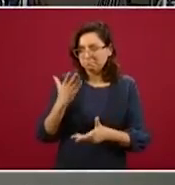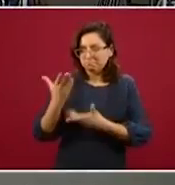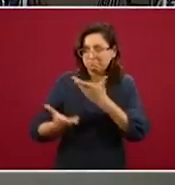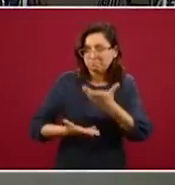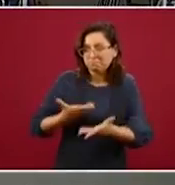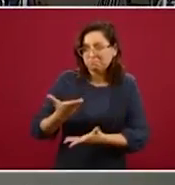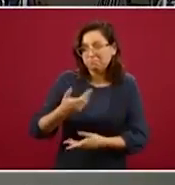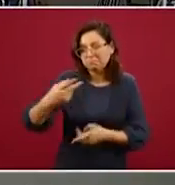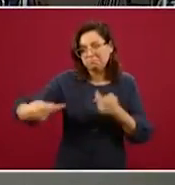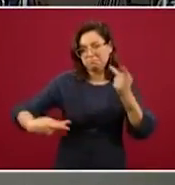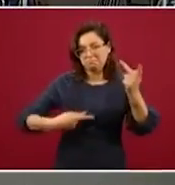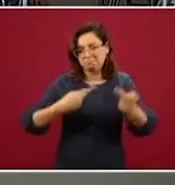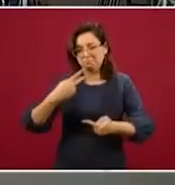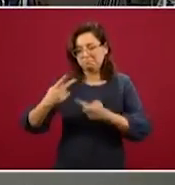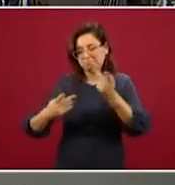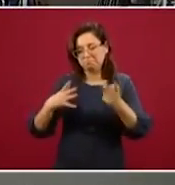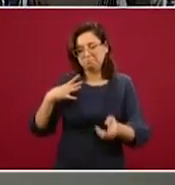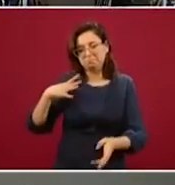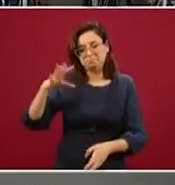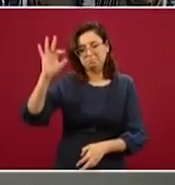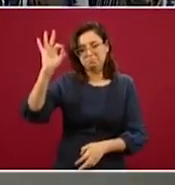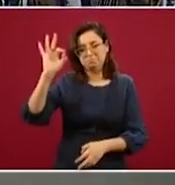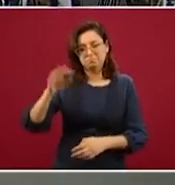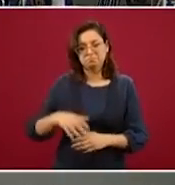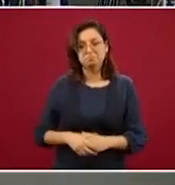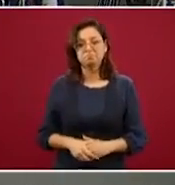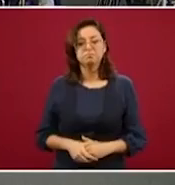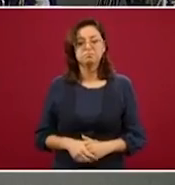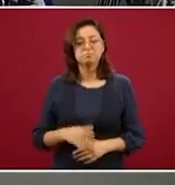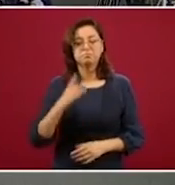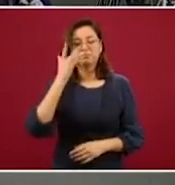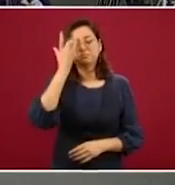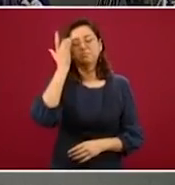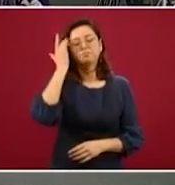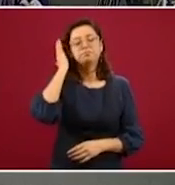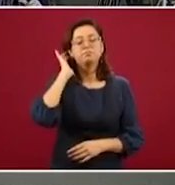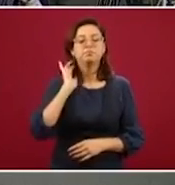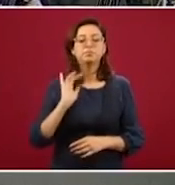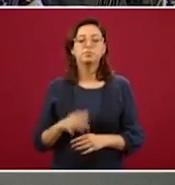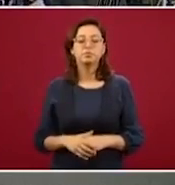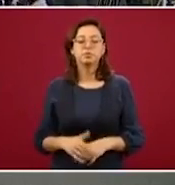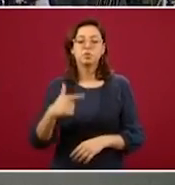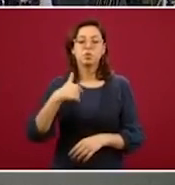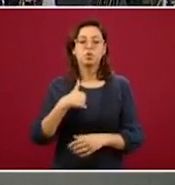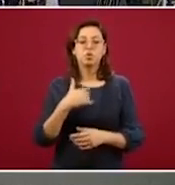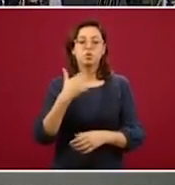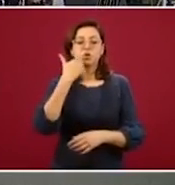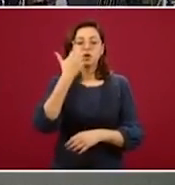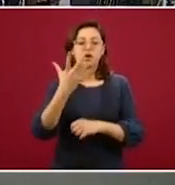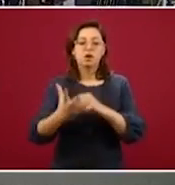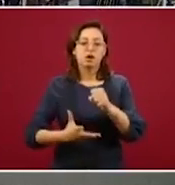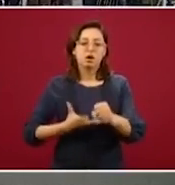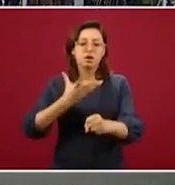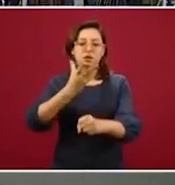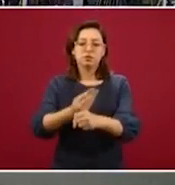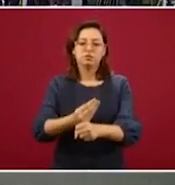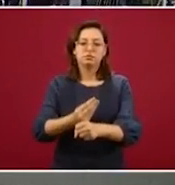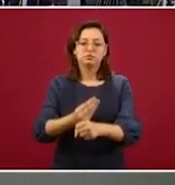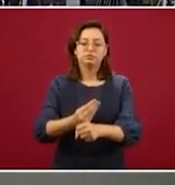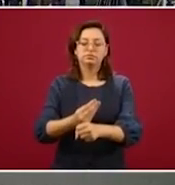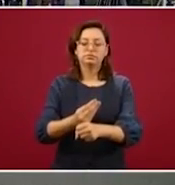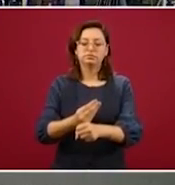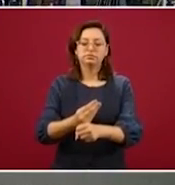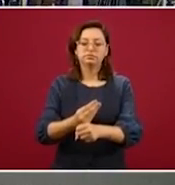preguntas. Muchas gracias. Sí, nada más agregar que, bueno, hay cosas